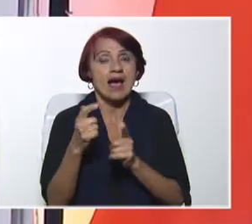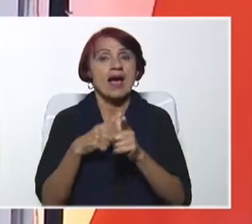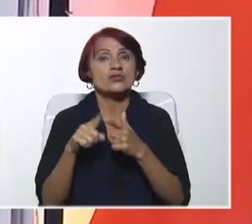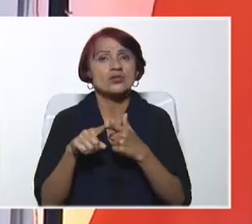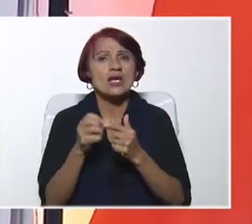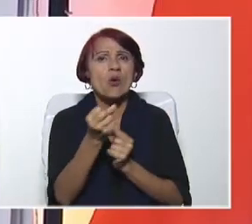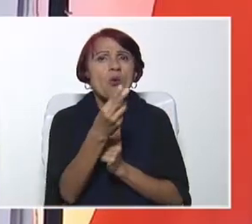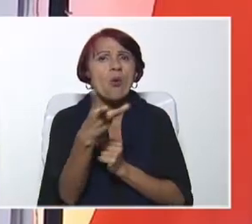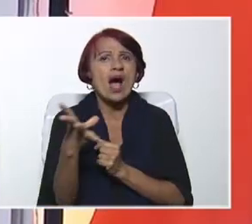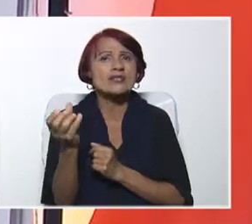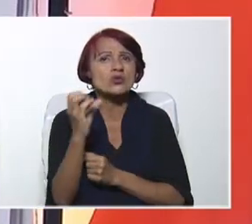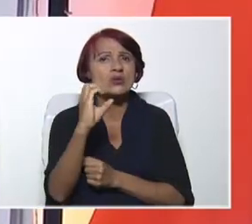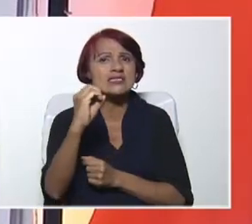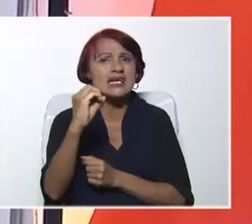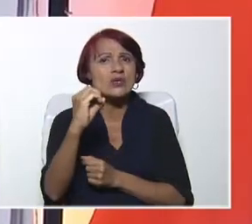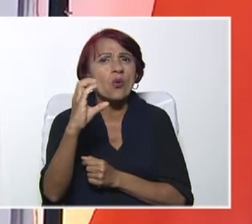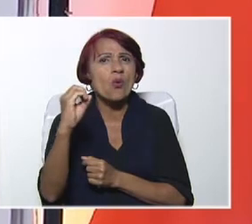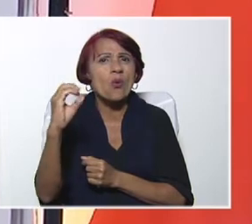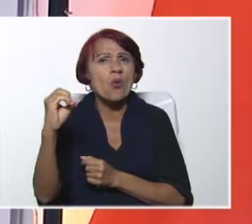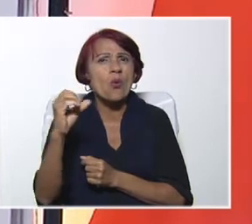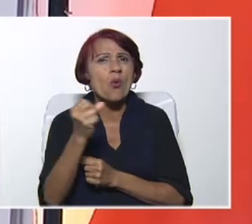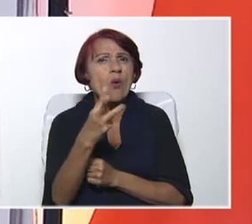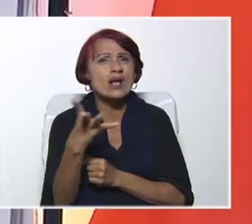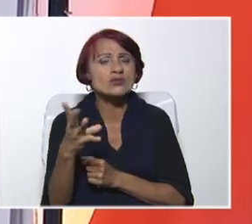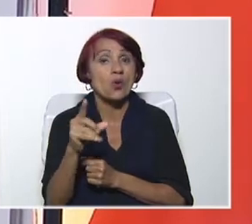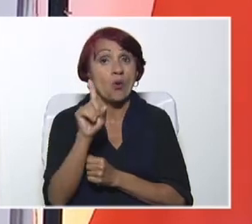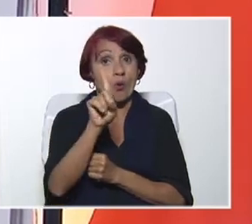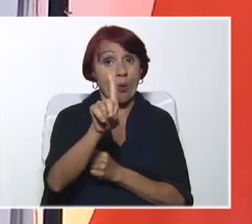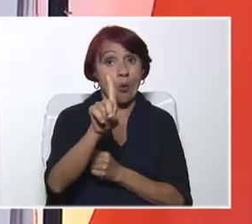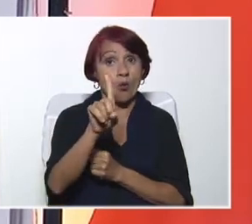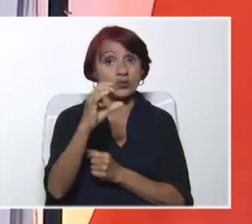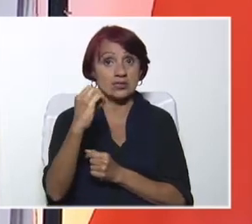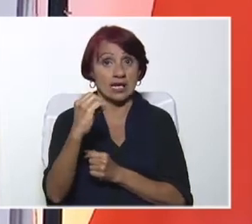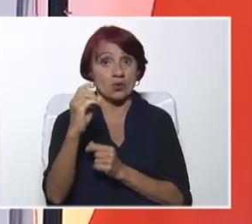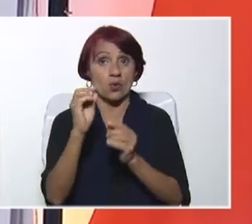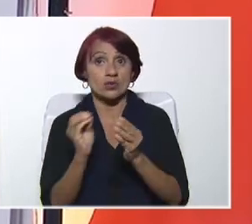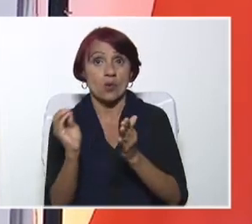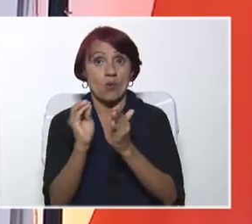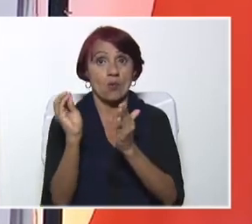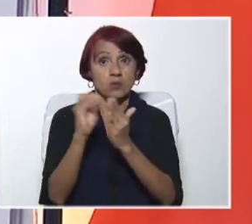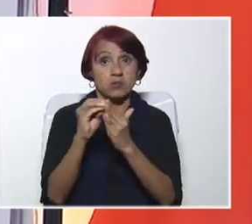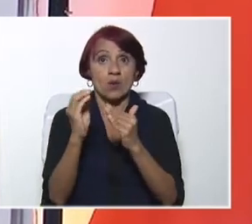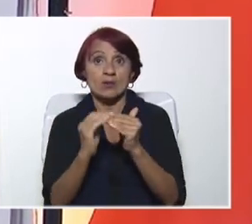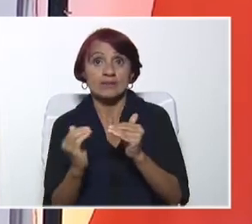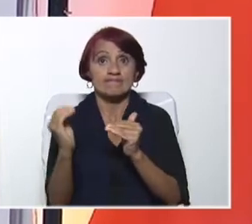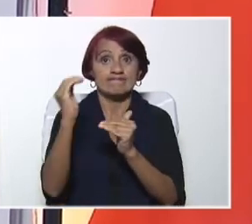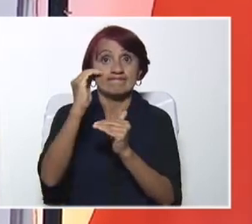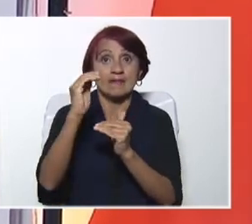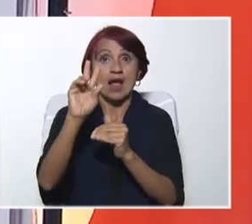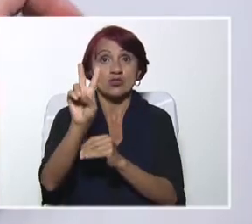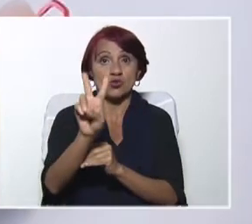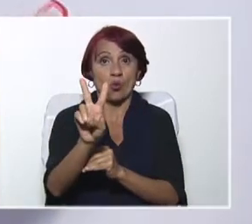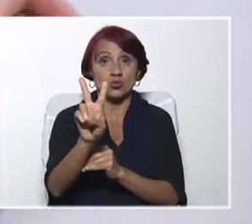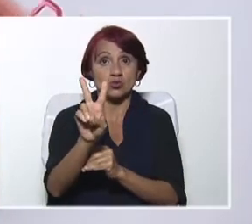Contamos los ceros, sería 1 y 2 al cuadrado. Más 70,